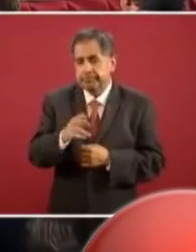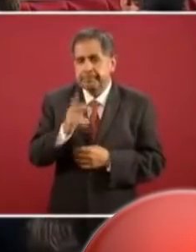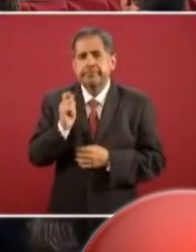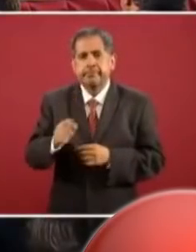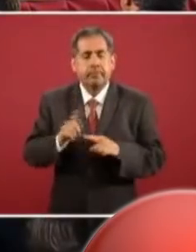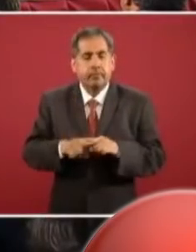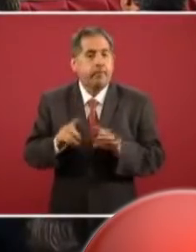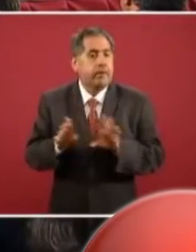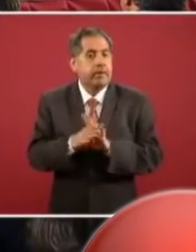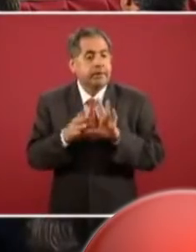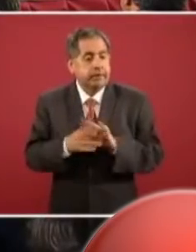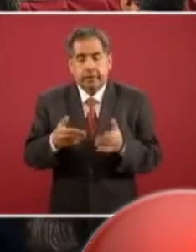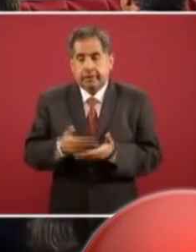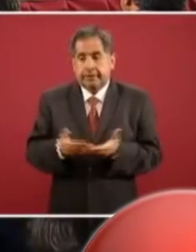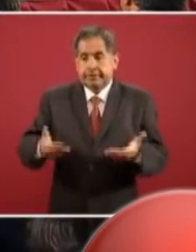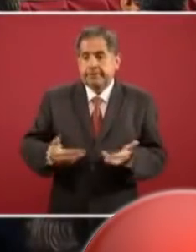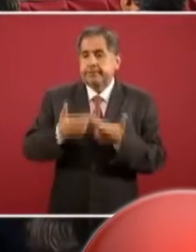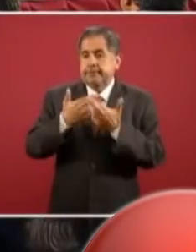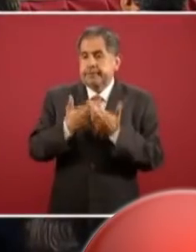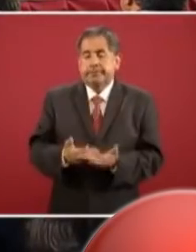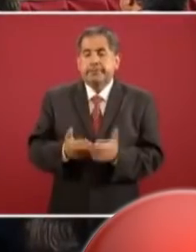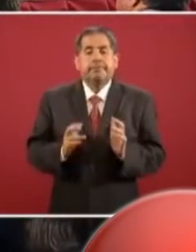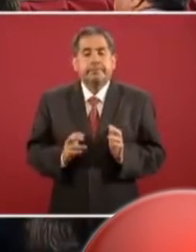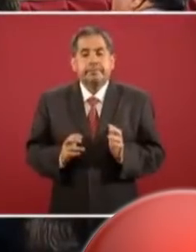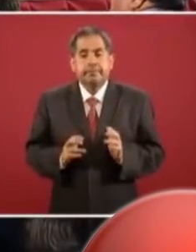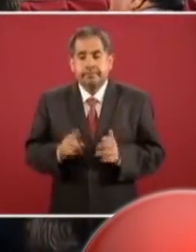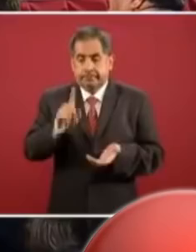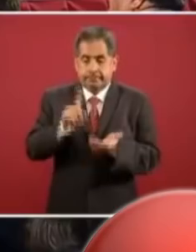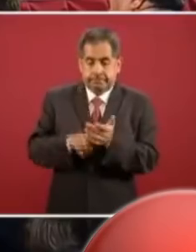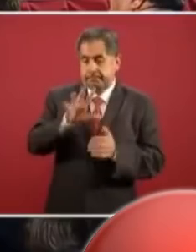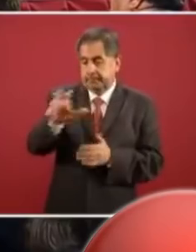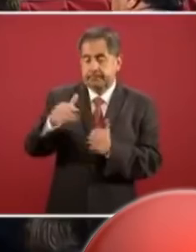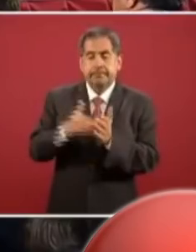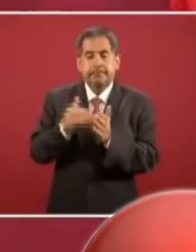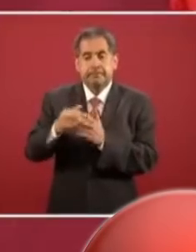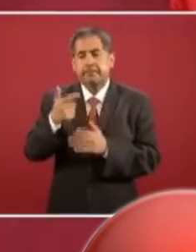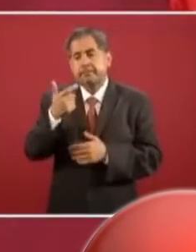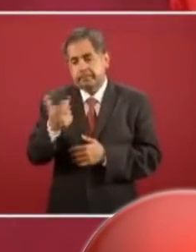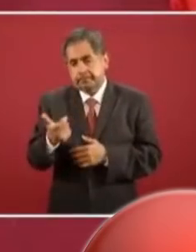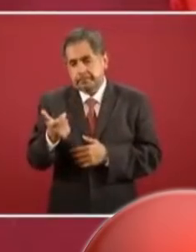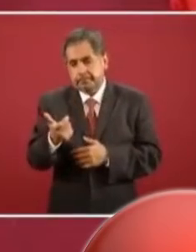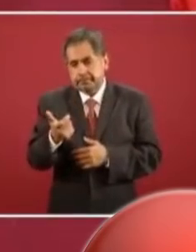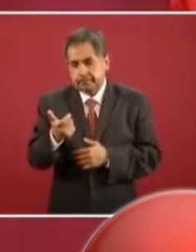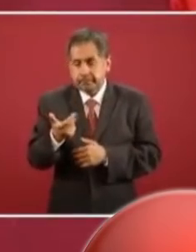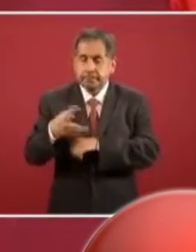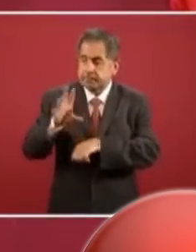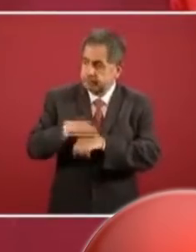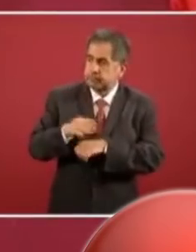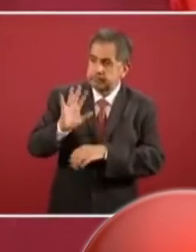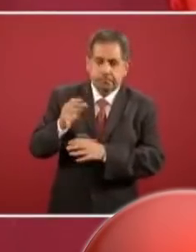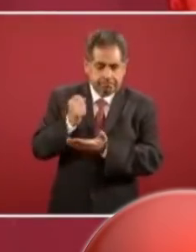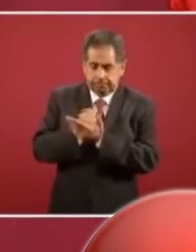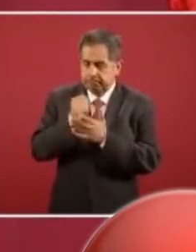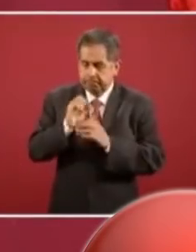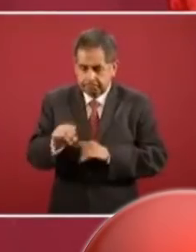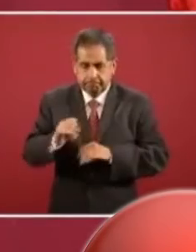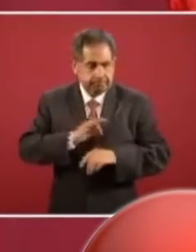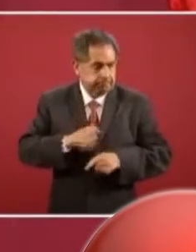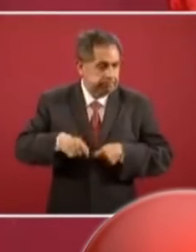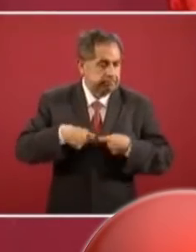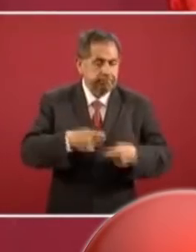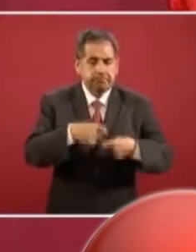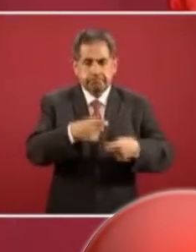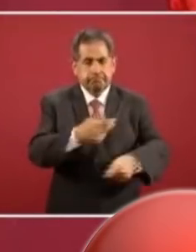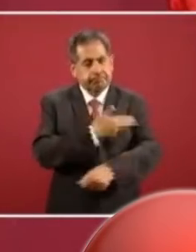Derivado de ello, que hoy tengamos 1,500 millones de pesos autorizados por Hacienda de este tipo